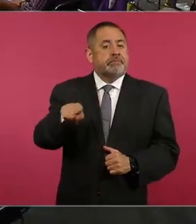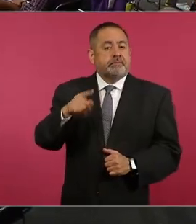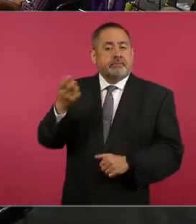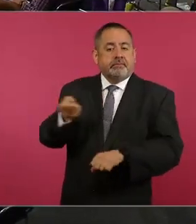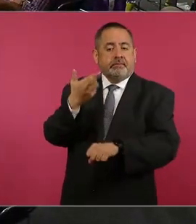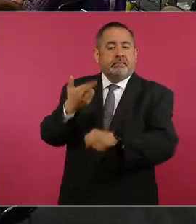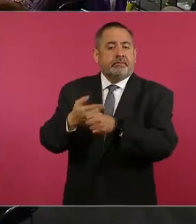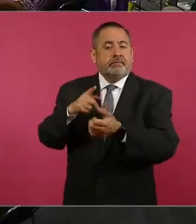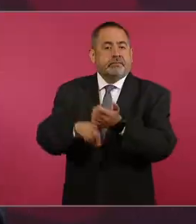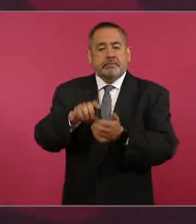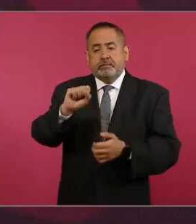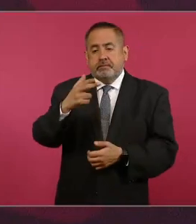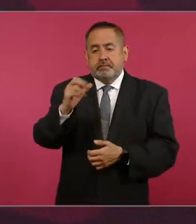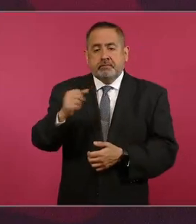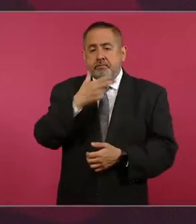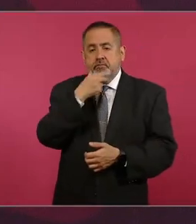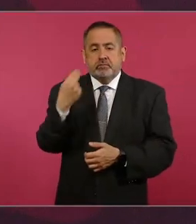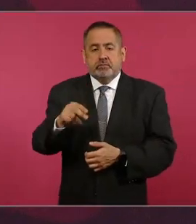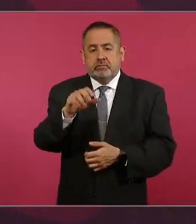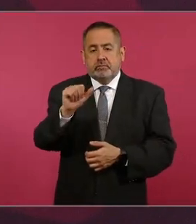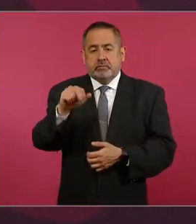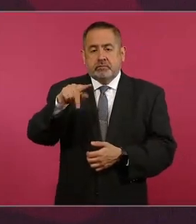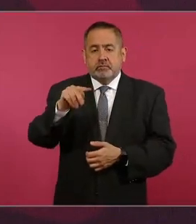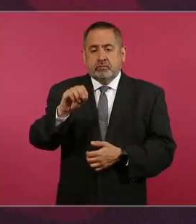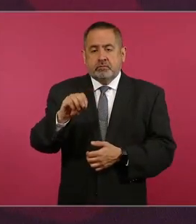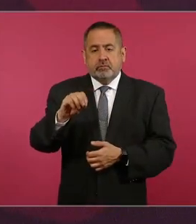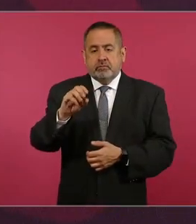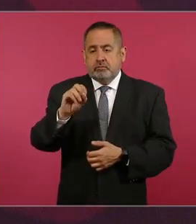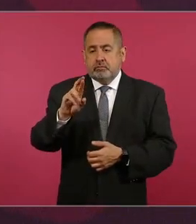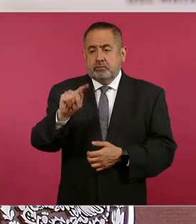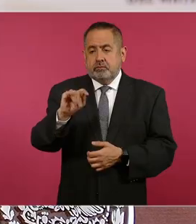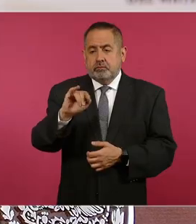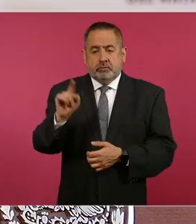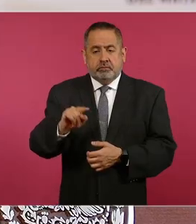hacienda Antonio Ortiz Mena, 12 años,